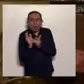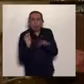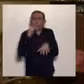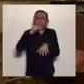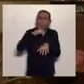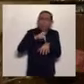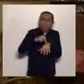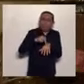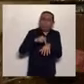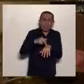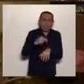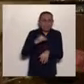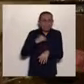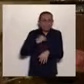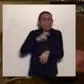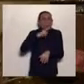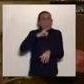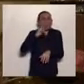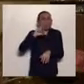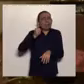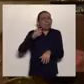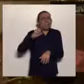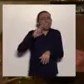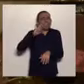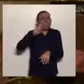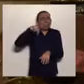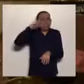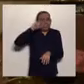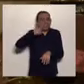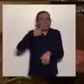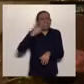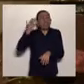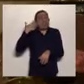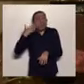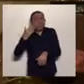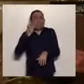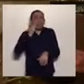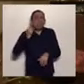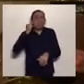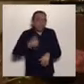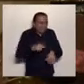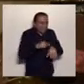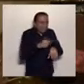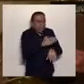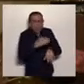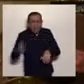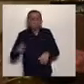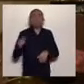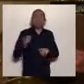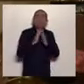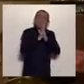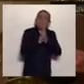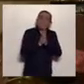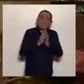Pascua las vocaciones, la jornada del buen pastor, un tiempo especial para rezar por todas